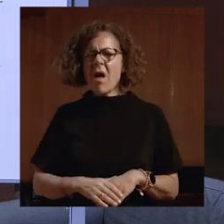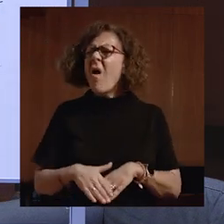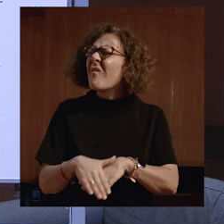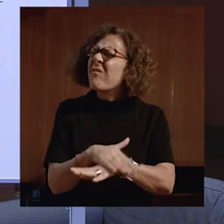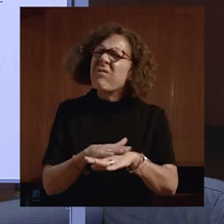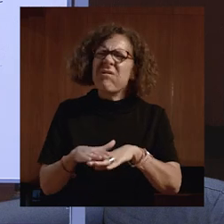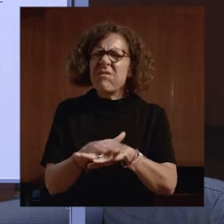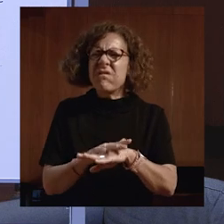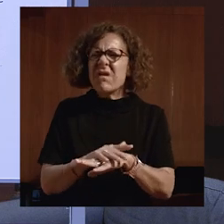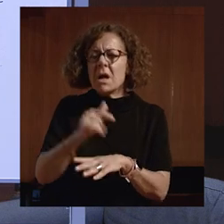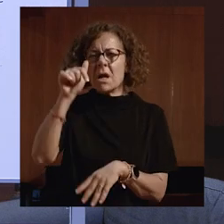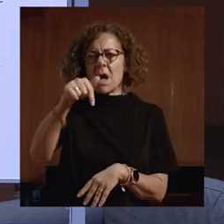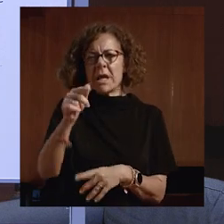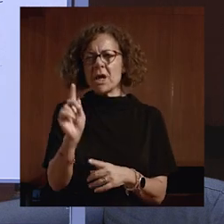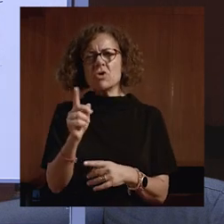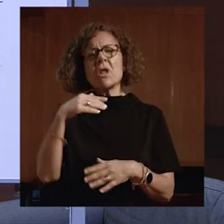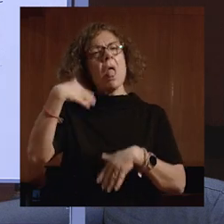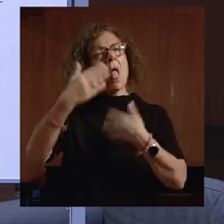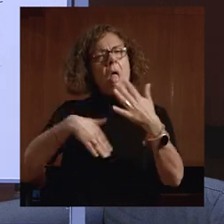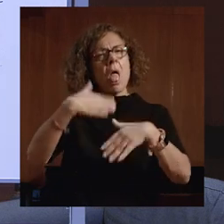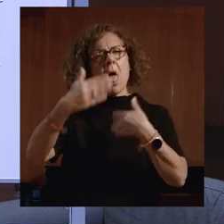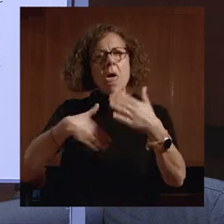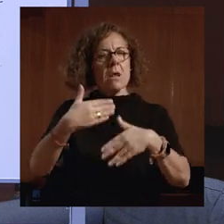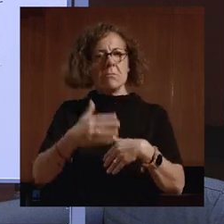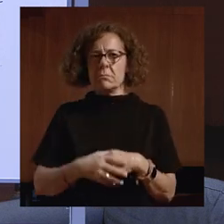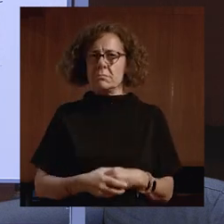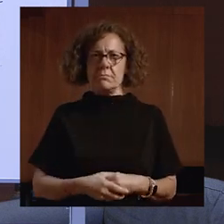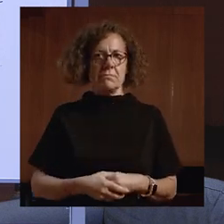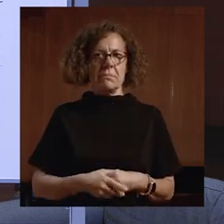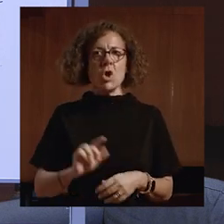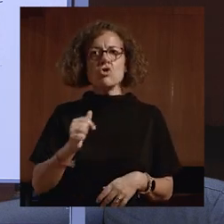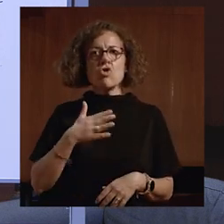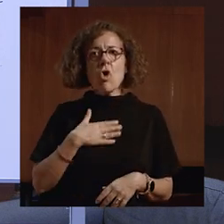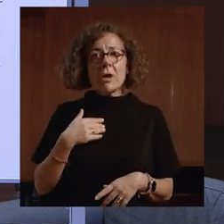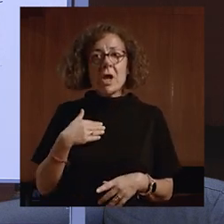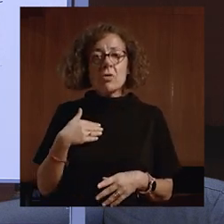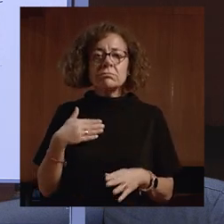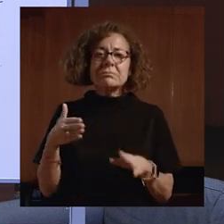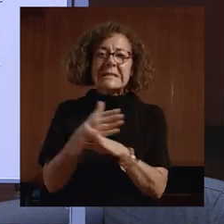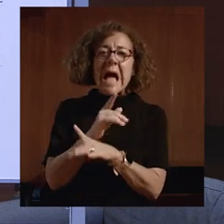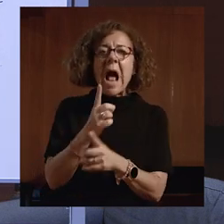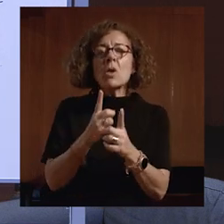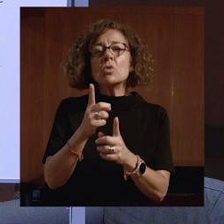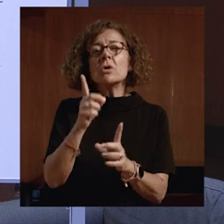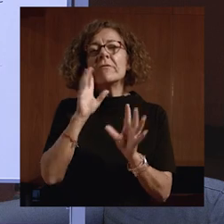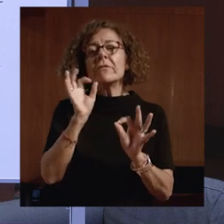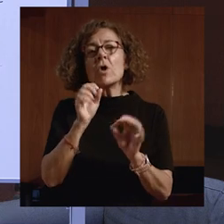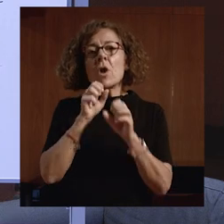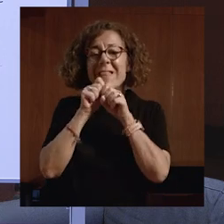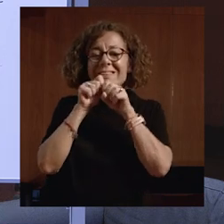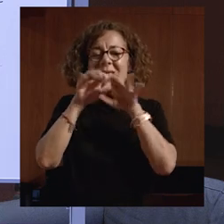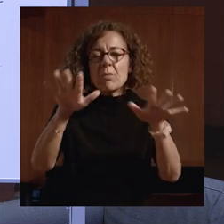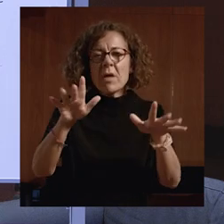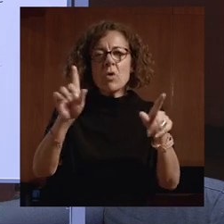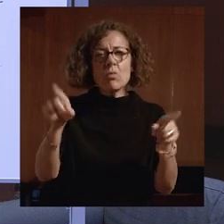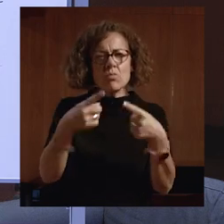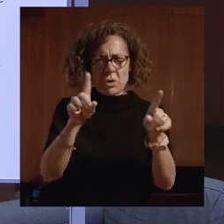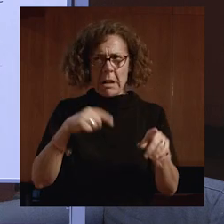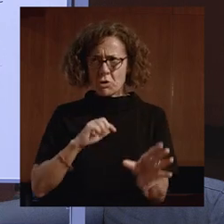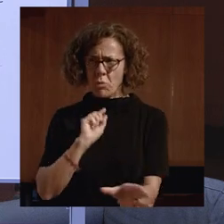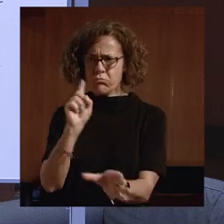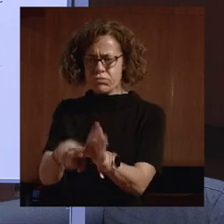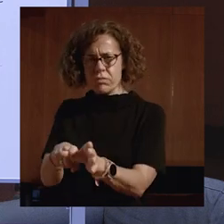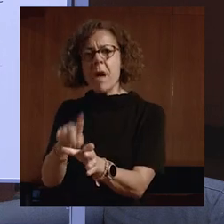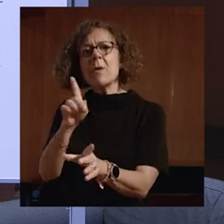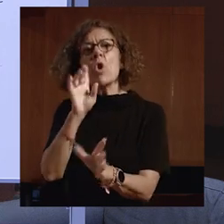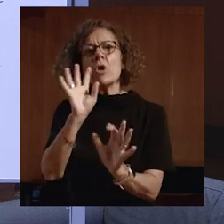Fundamental. Lo que pasa aquí no es el día a día. No me quiero adelantar, pero hay ciertos riesgos con la divulgación musical, de la cual yo soy parte, pero